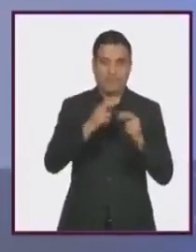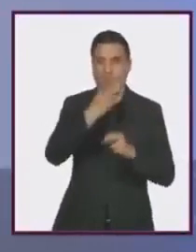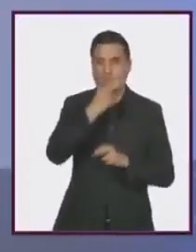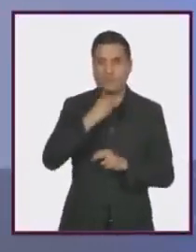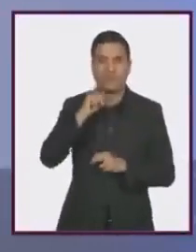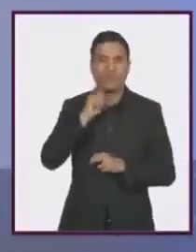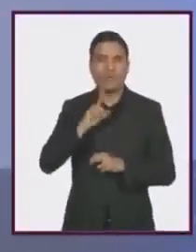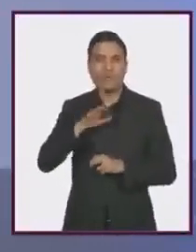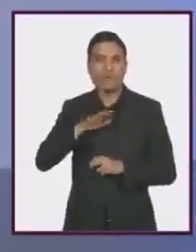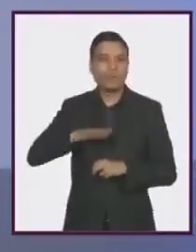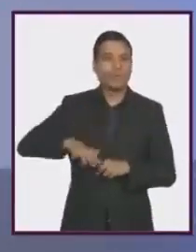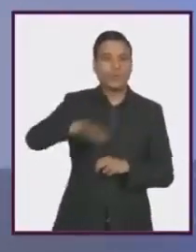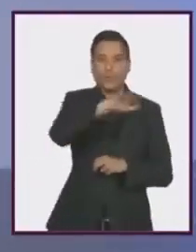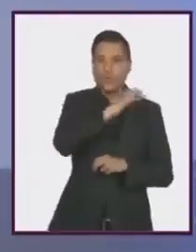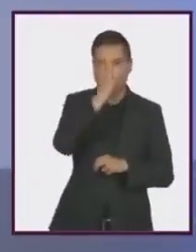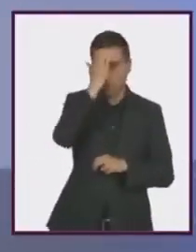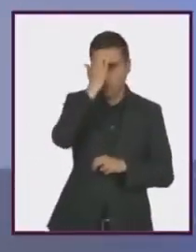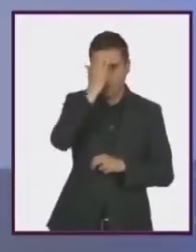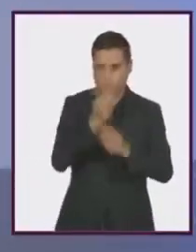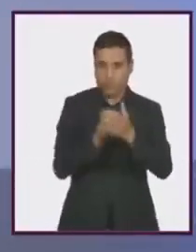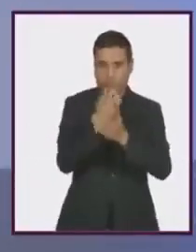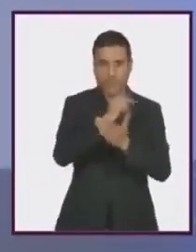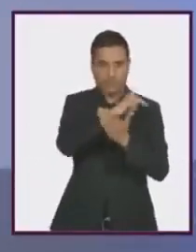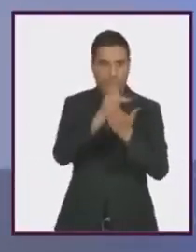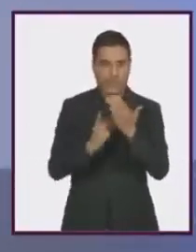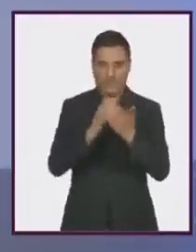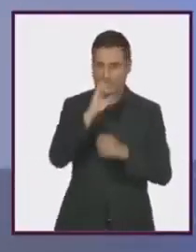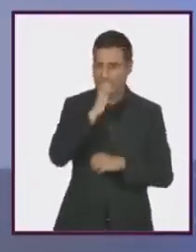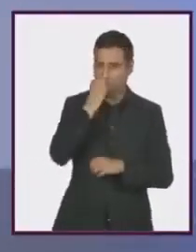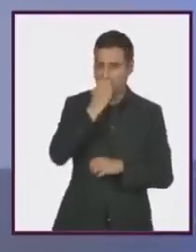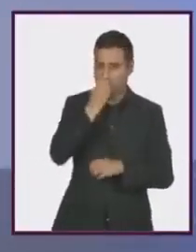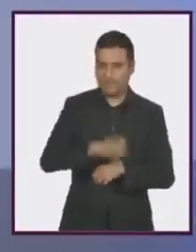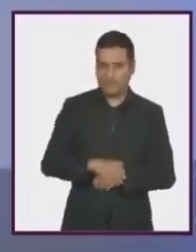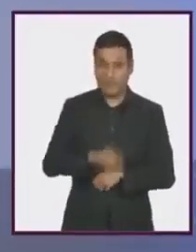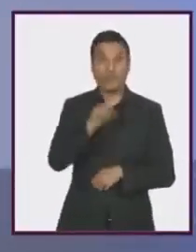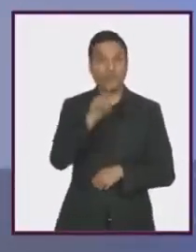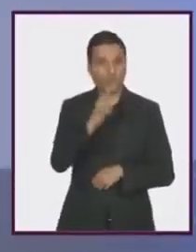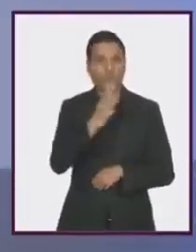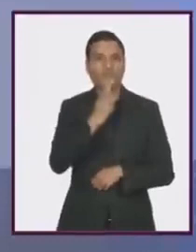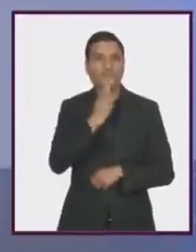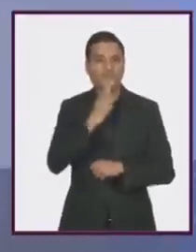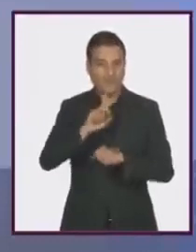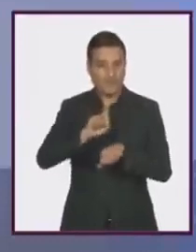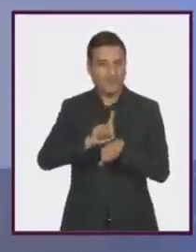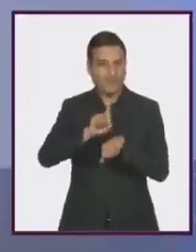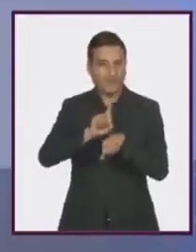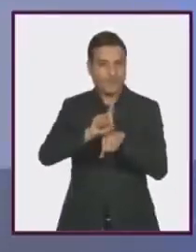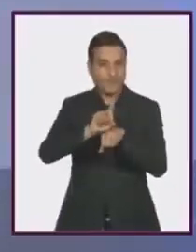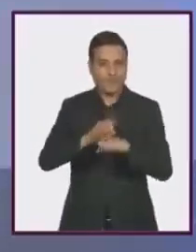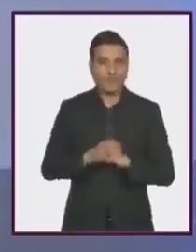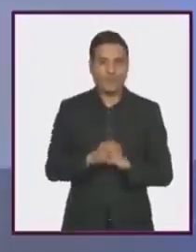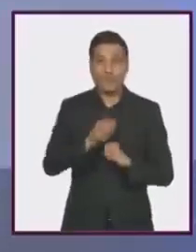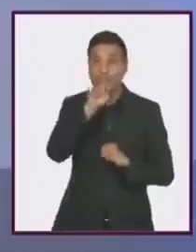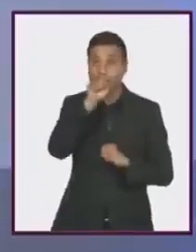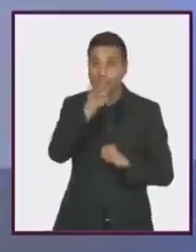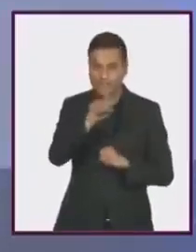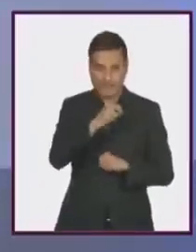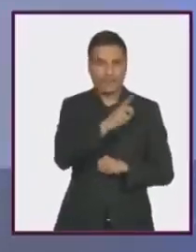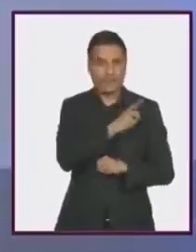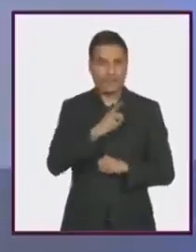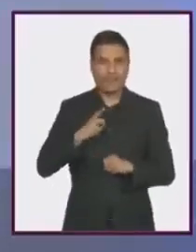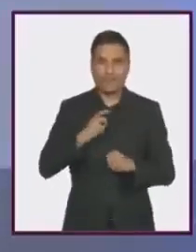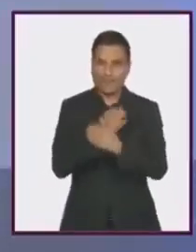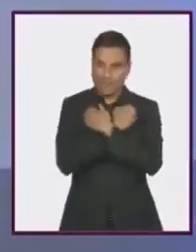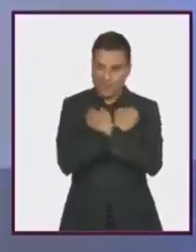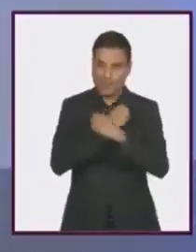se apropien de la nueva propuesta curricular y la apliquen en su práctica docente, así como impulsar la transformación educativa